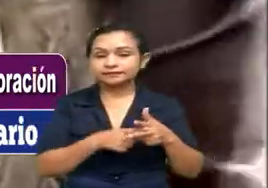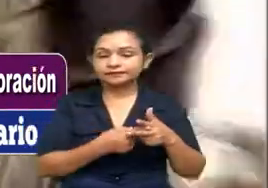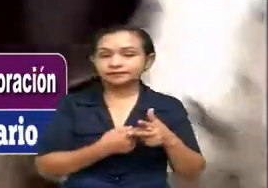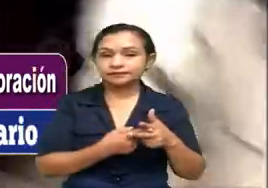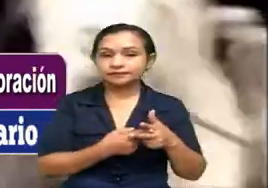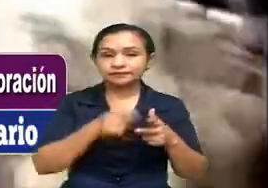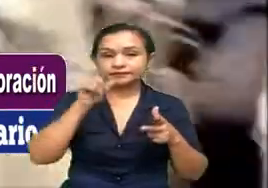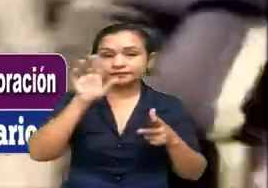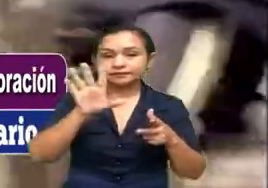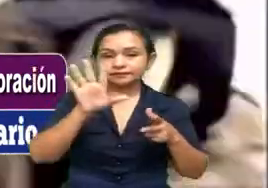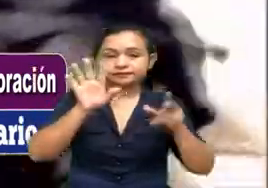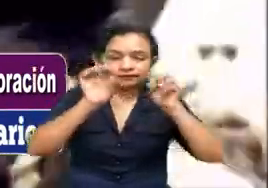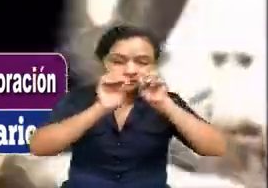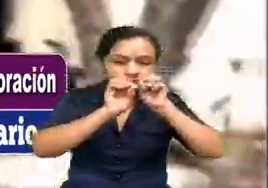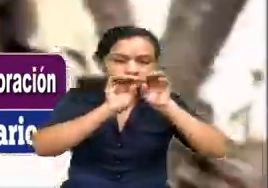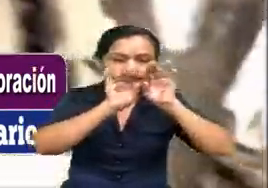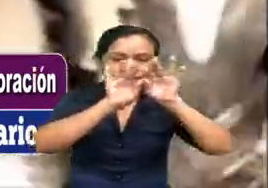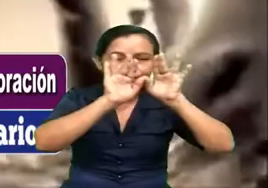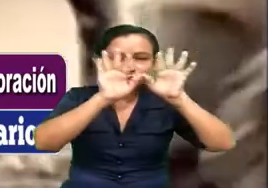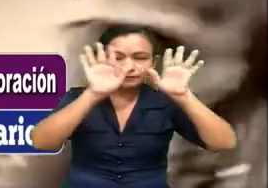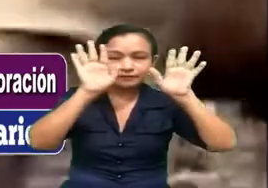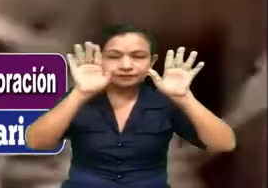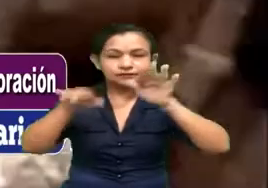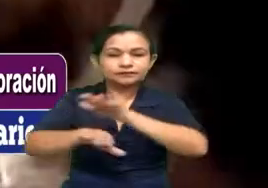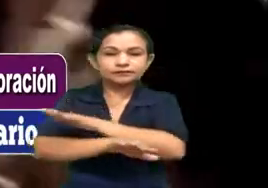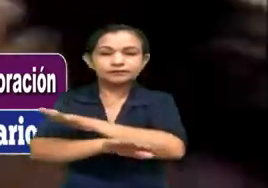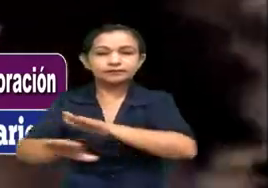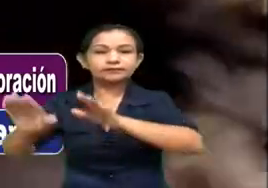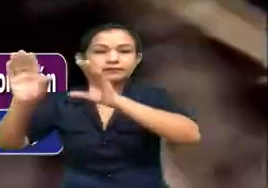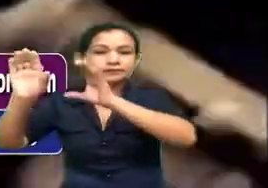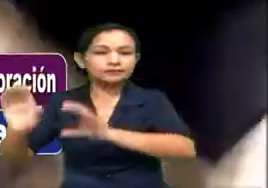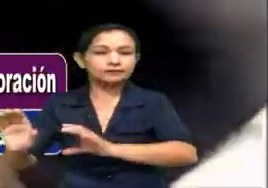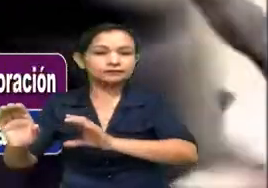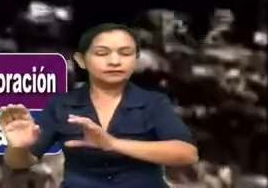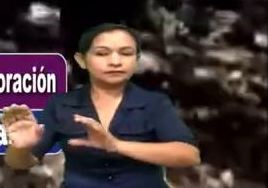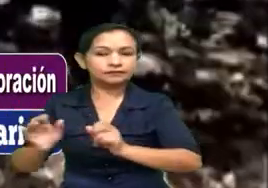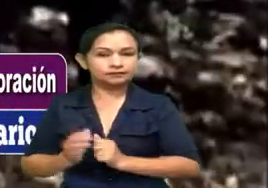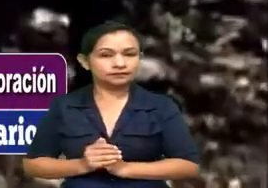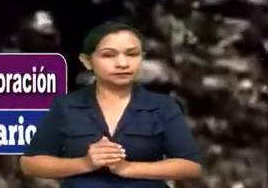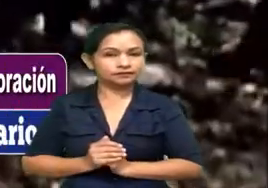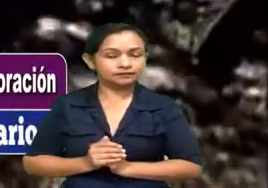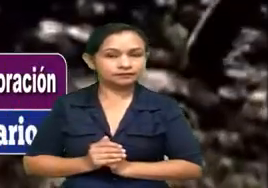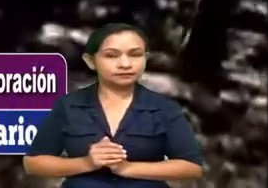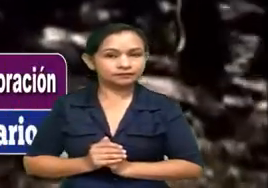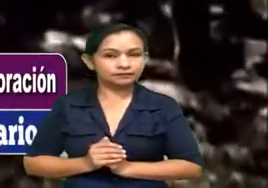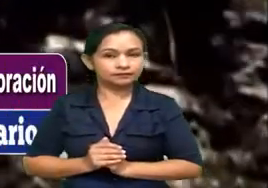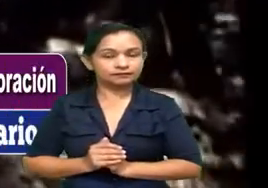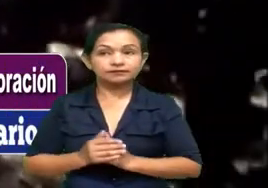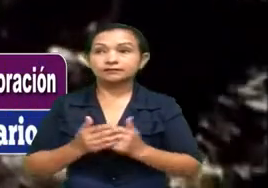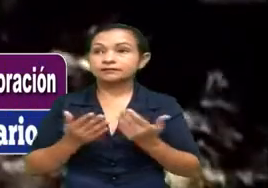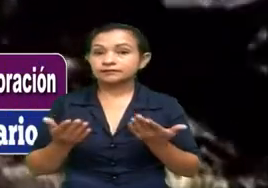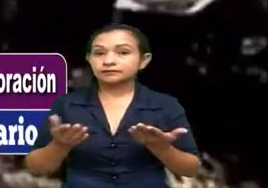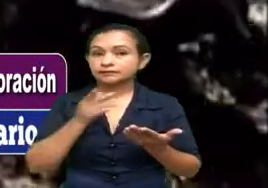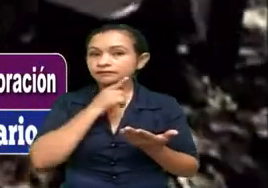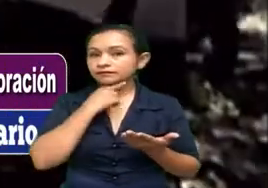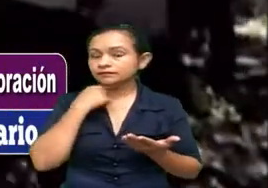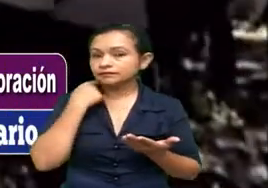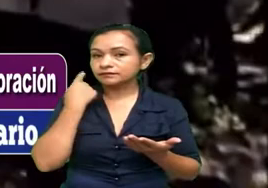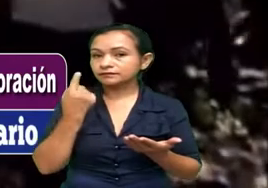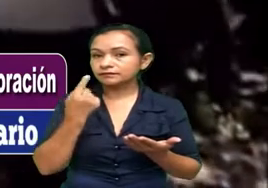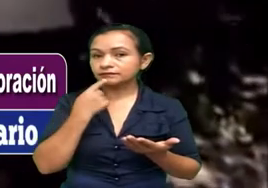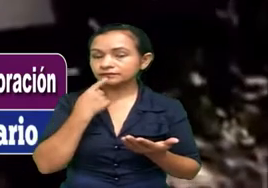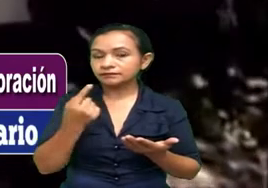las 5 de la madrugada y que había terminado en la tarde. La realidad que nosotros